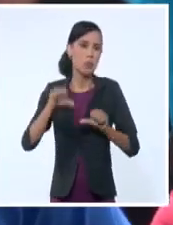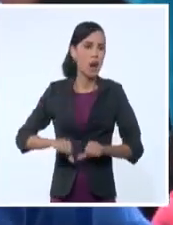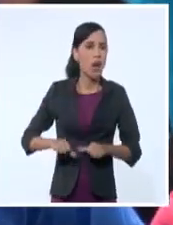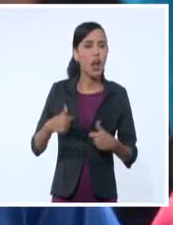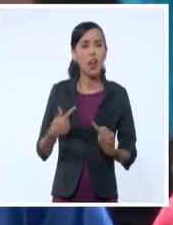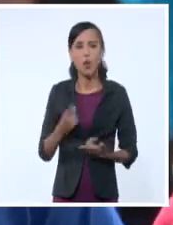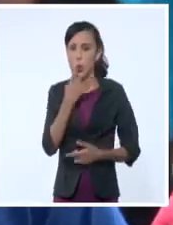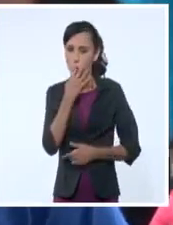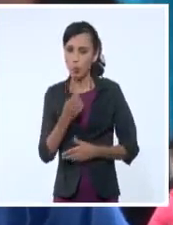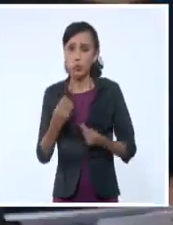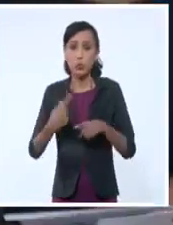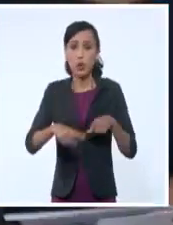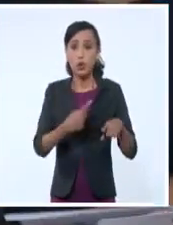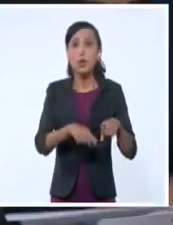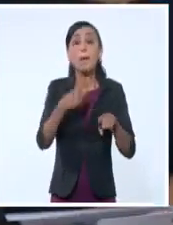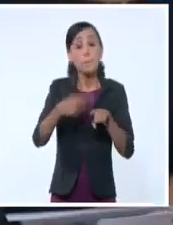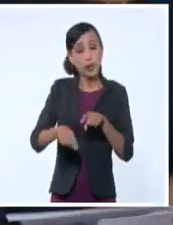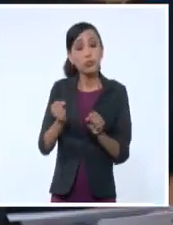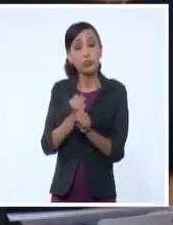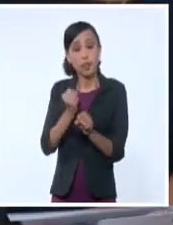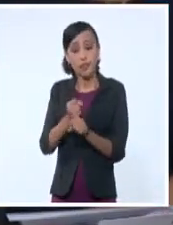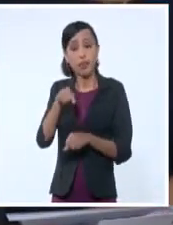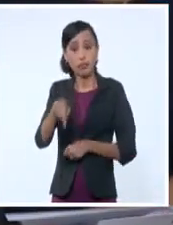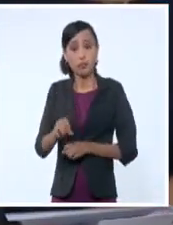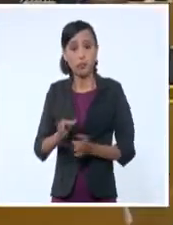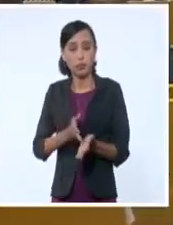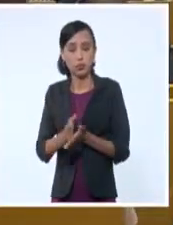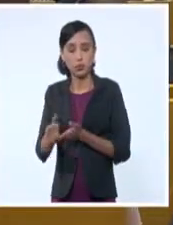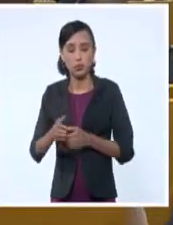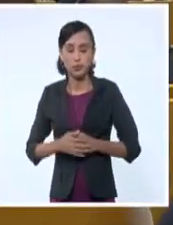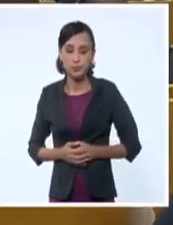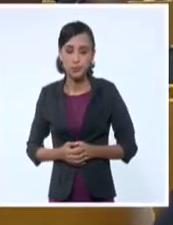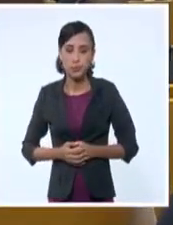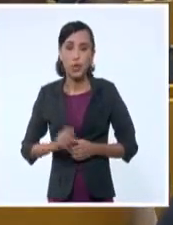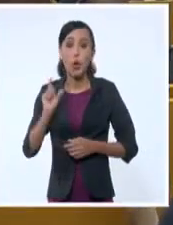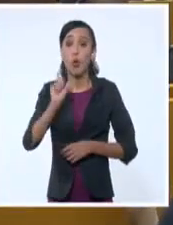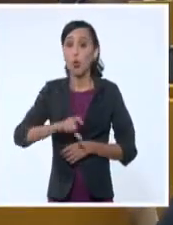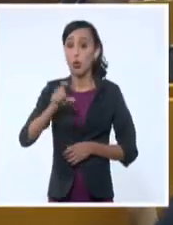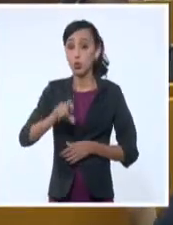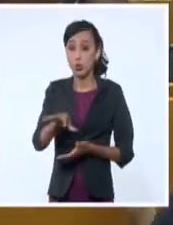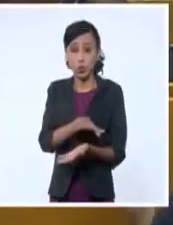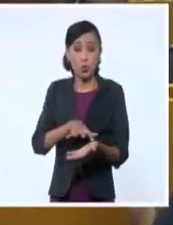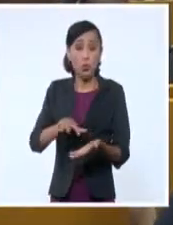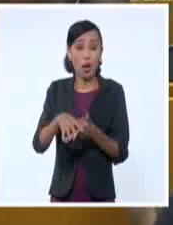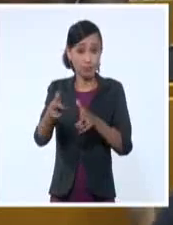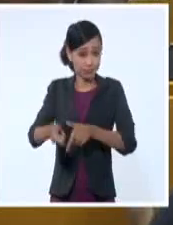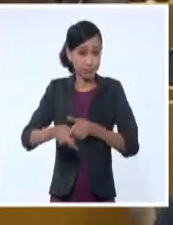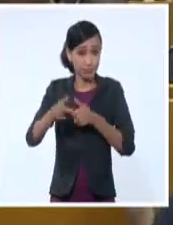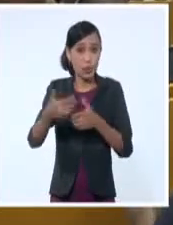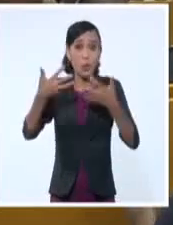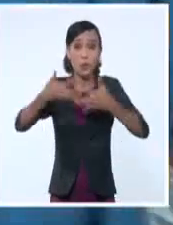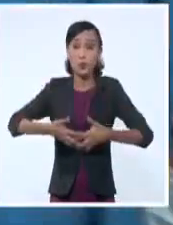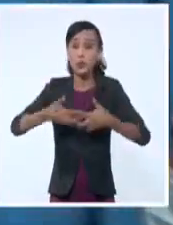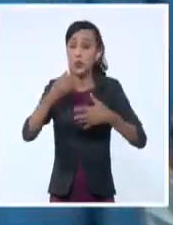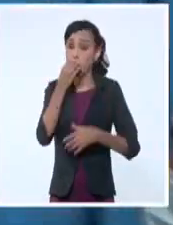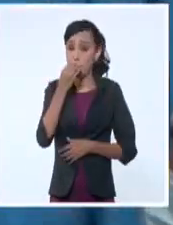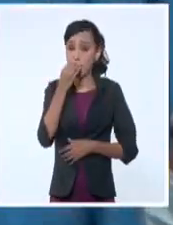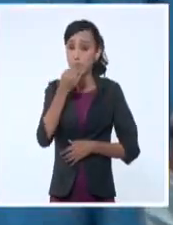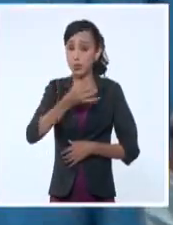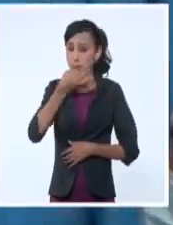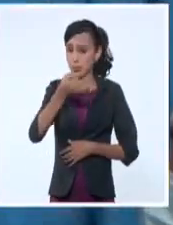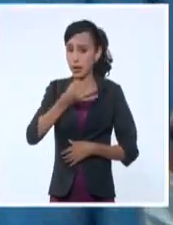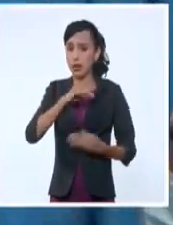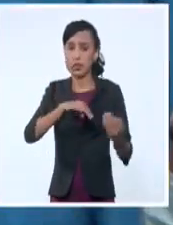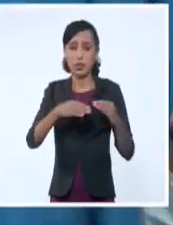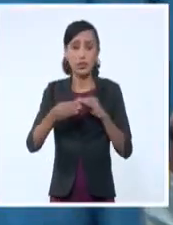con muchas cosas, pero están ahí. Al ser el Cotorro un territorio agrícola por excelencia, la producción de alimentos también centró los debates de la